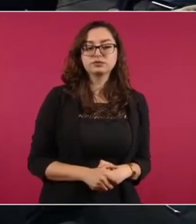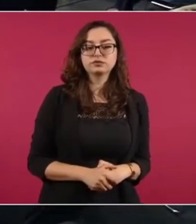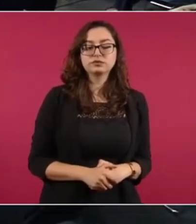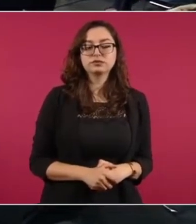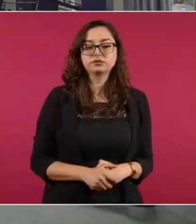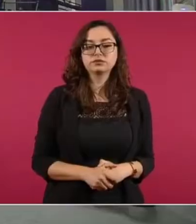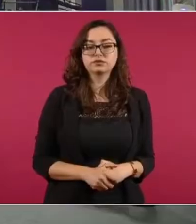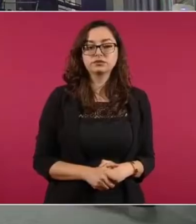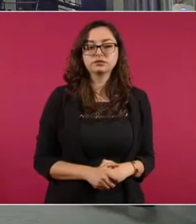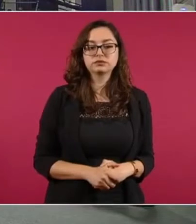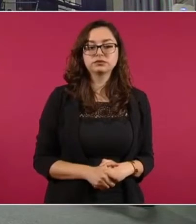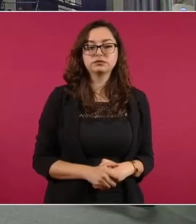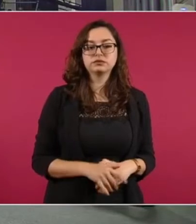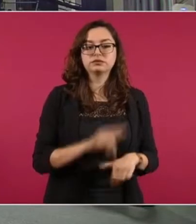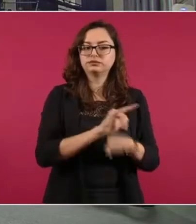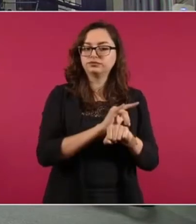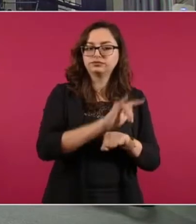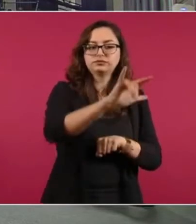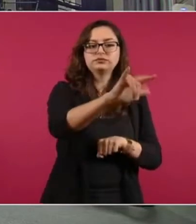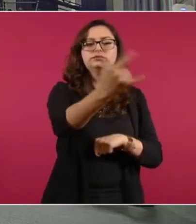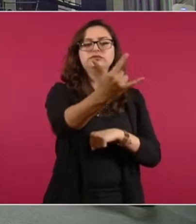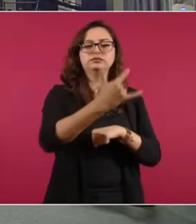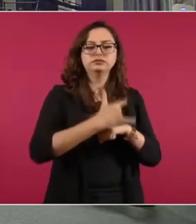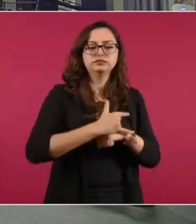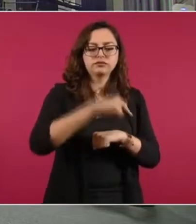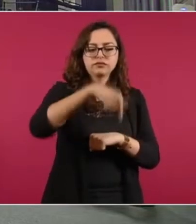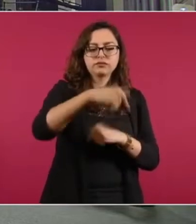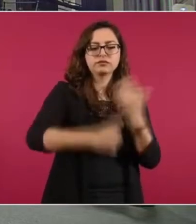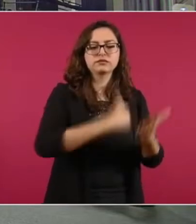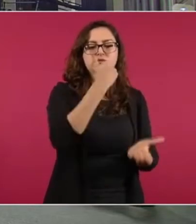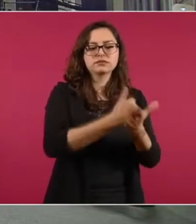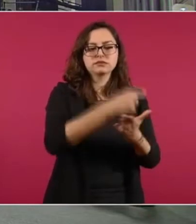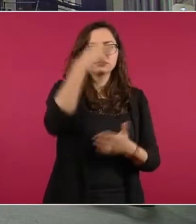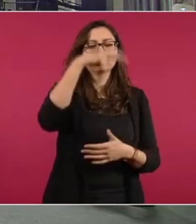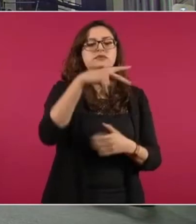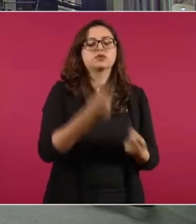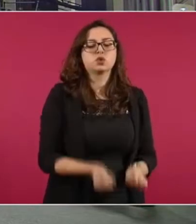Vuelos, salidas y aterrizajes.